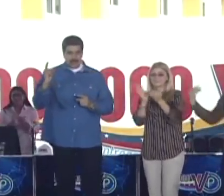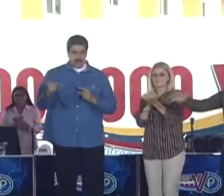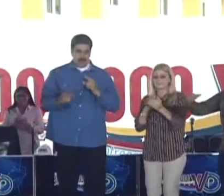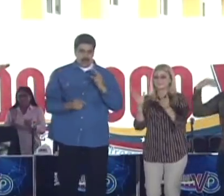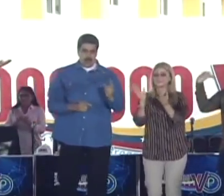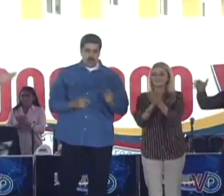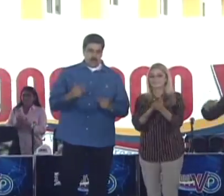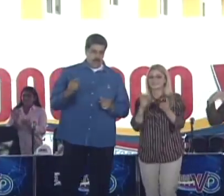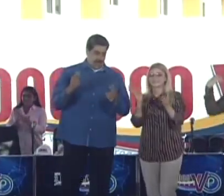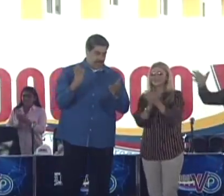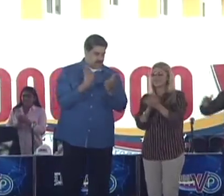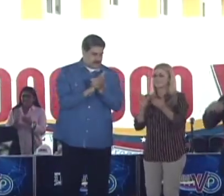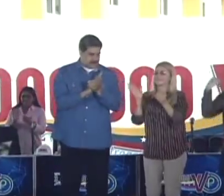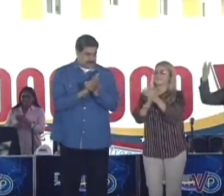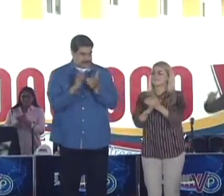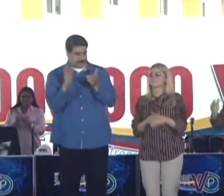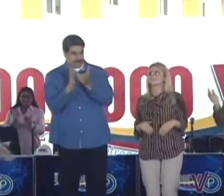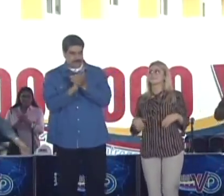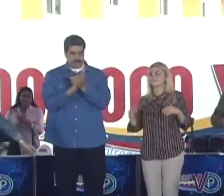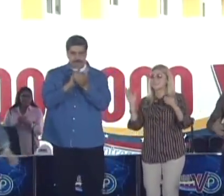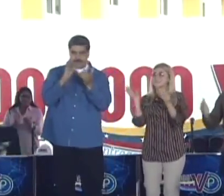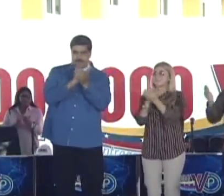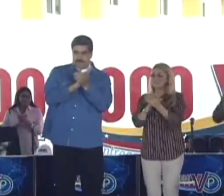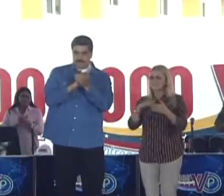Dándole a su pueblo un hogar.